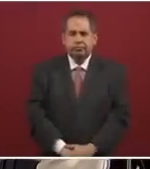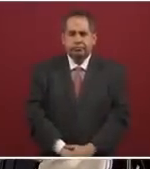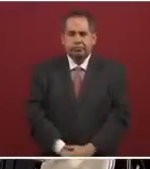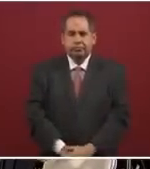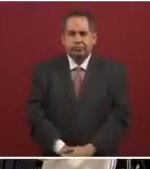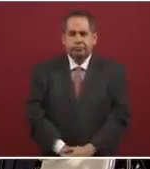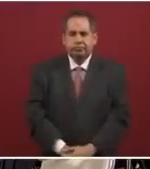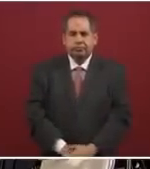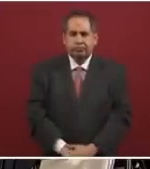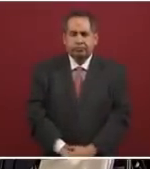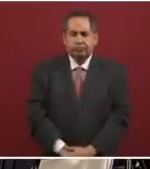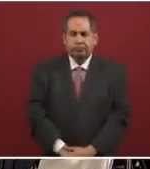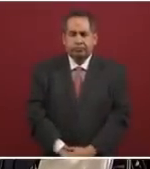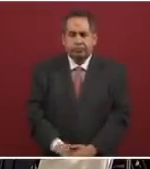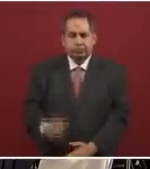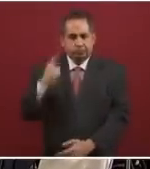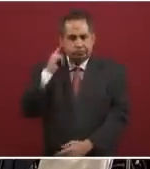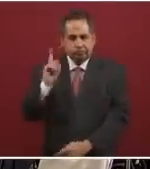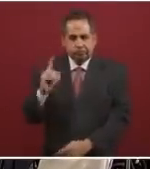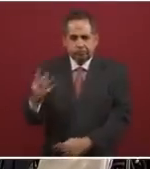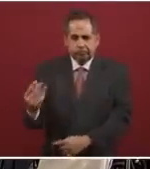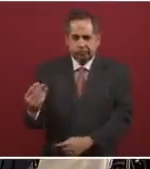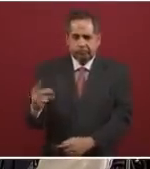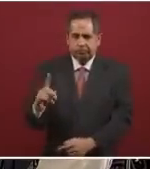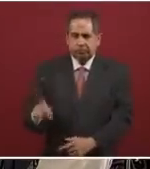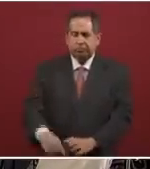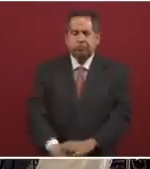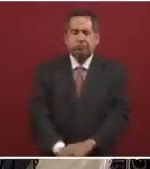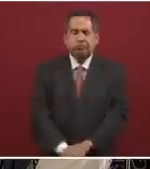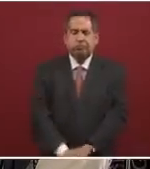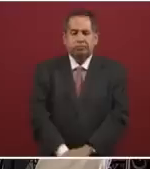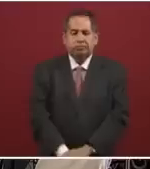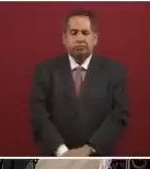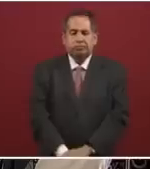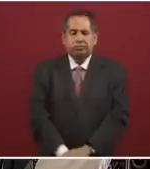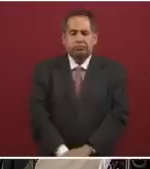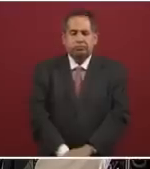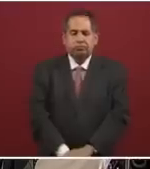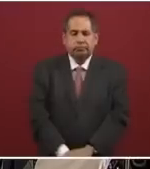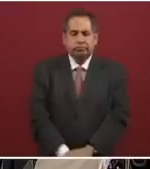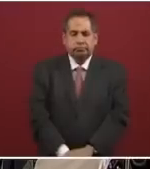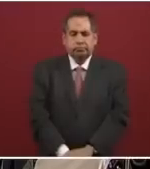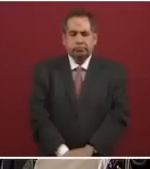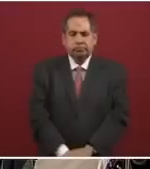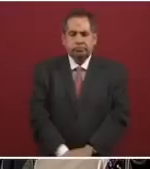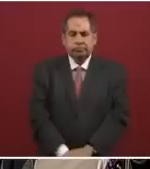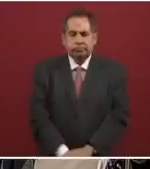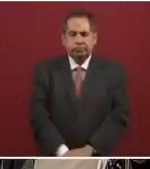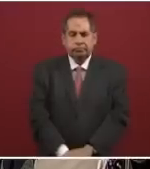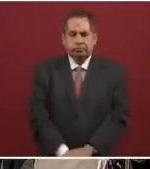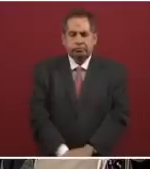Diputados del IMER, 35% del personal se despide, y